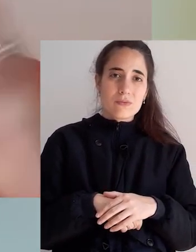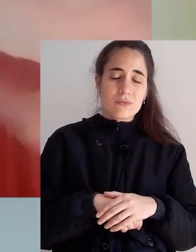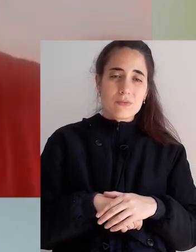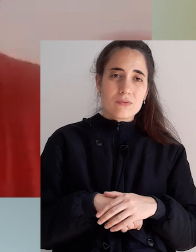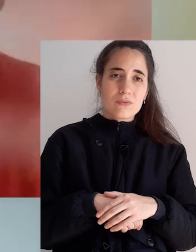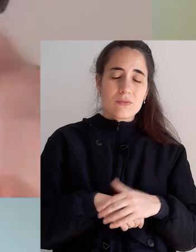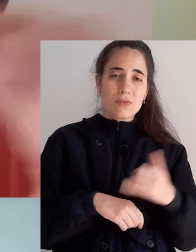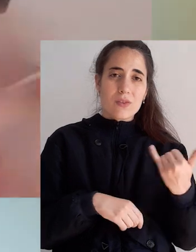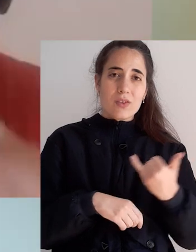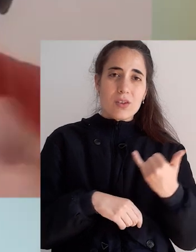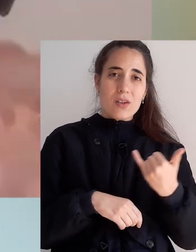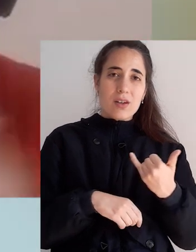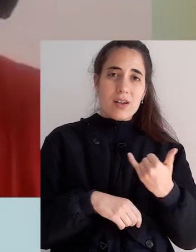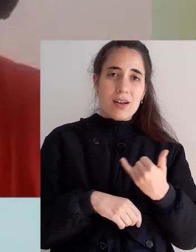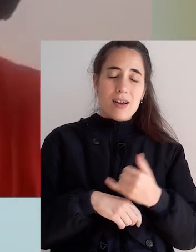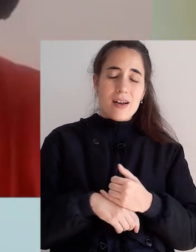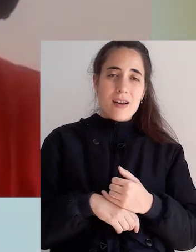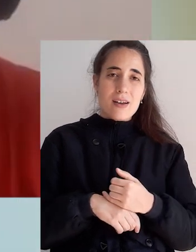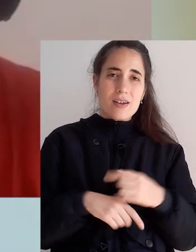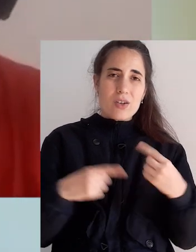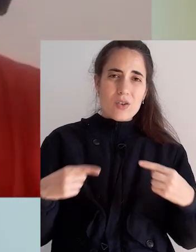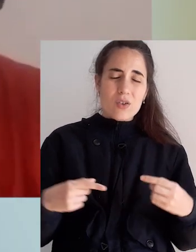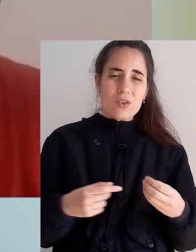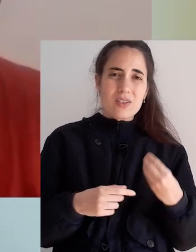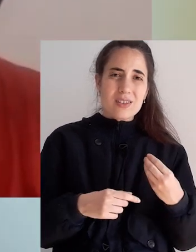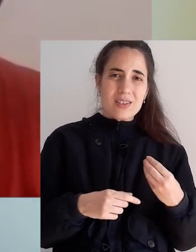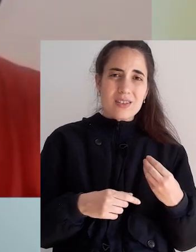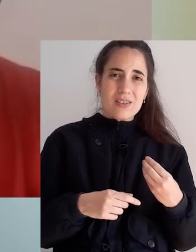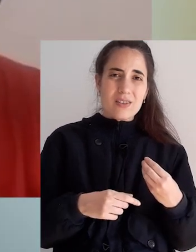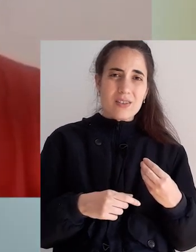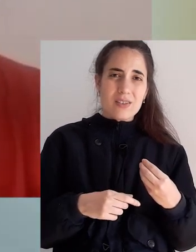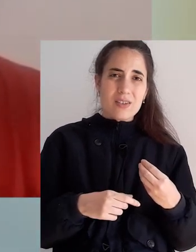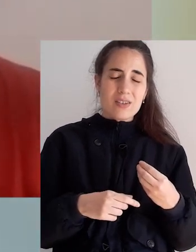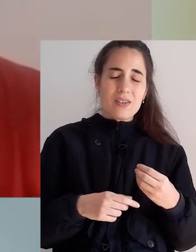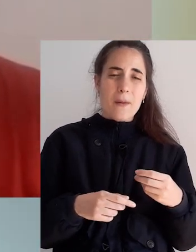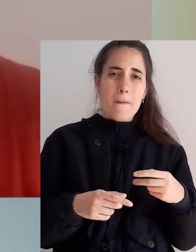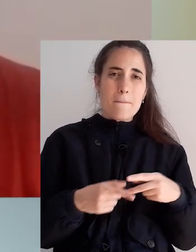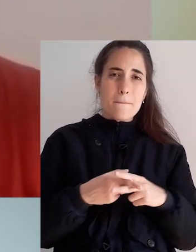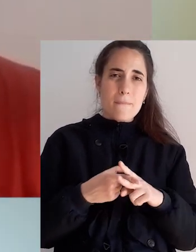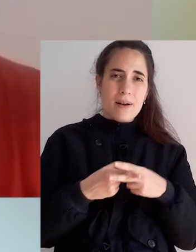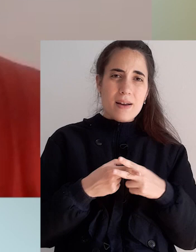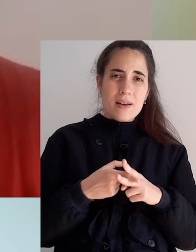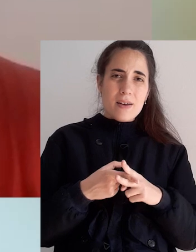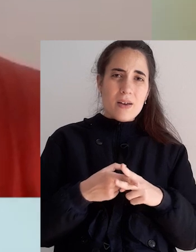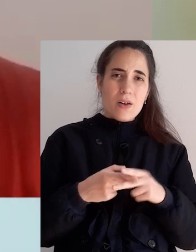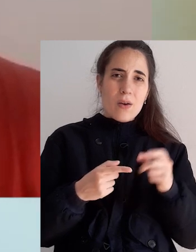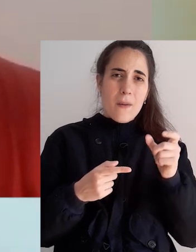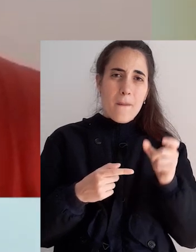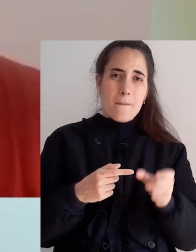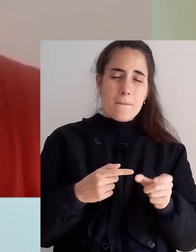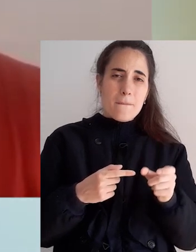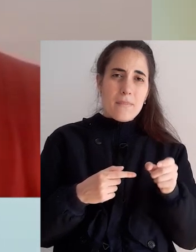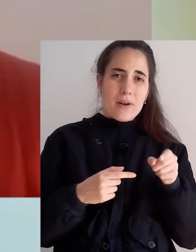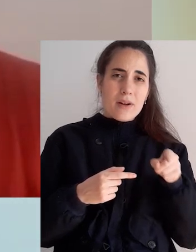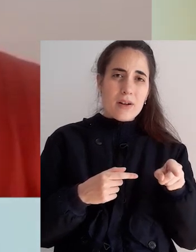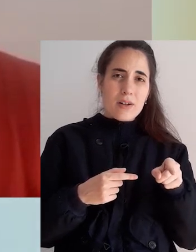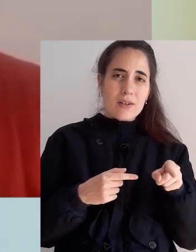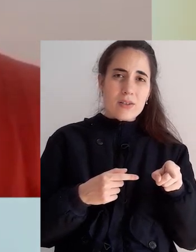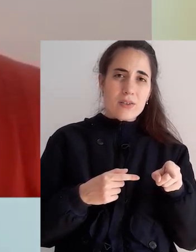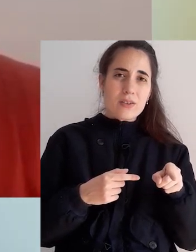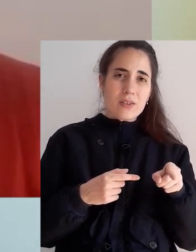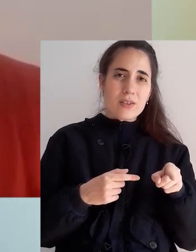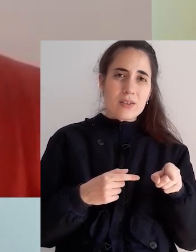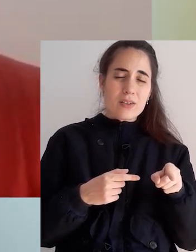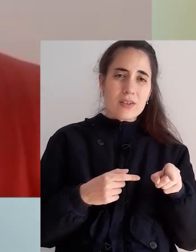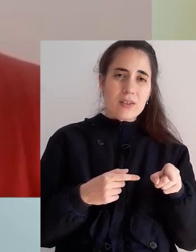último, establece una serie de normas para que haya mayor oportunidad de trabajo.